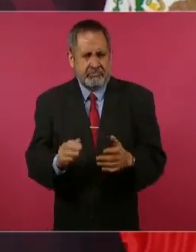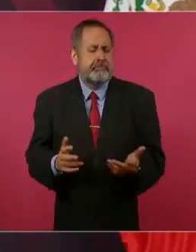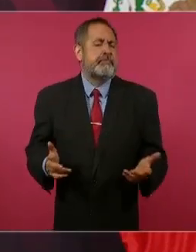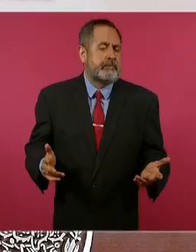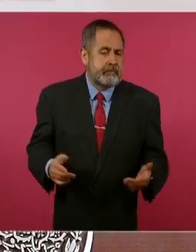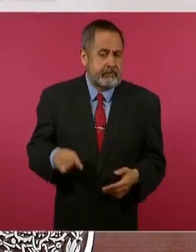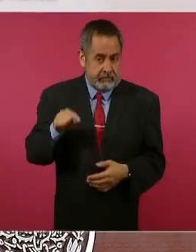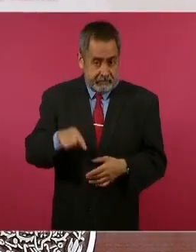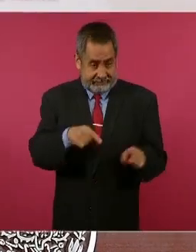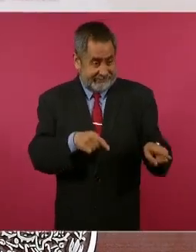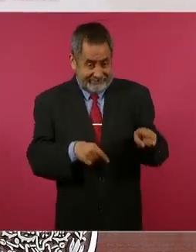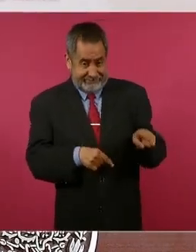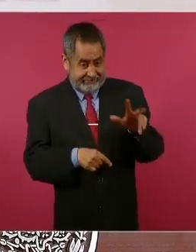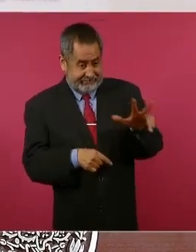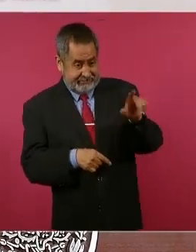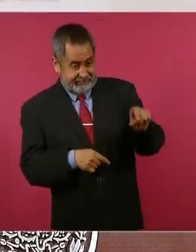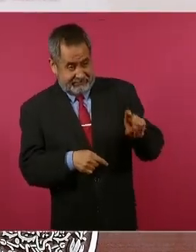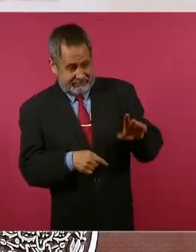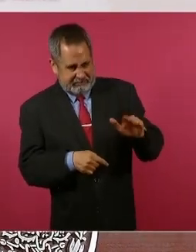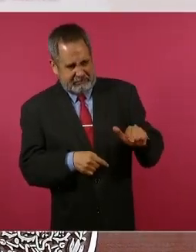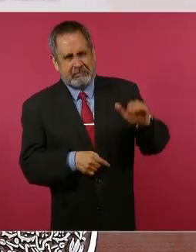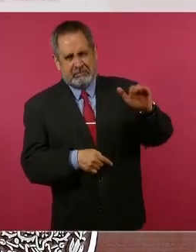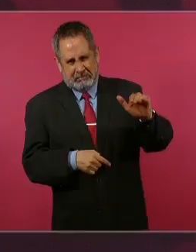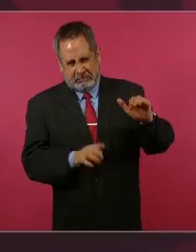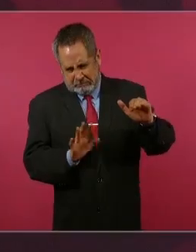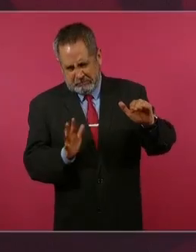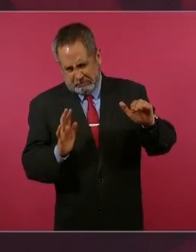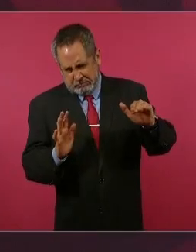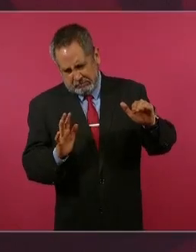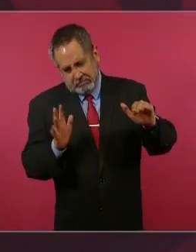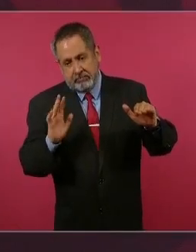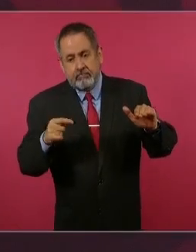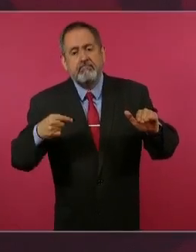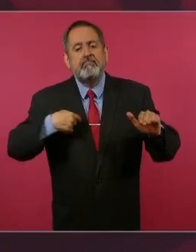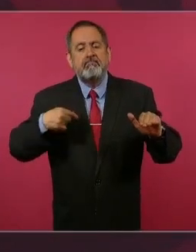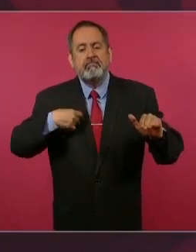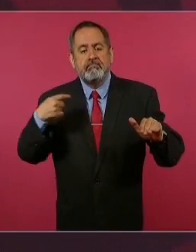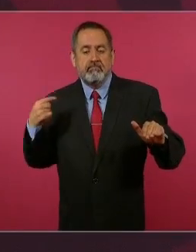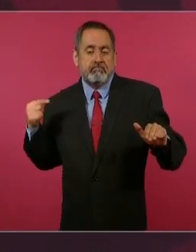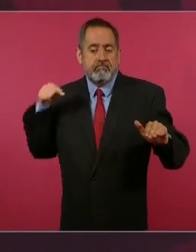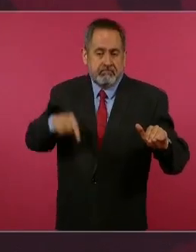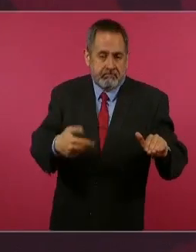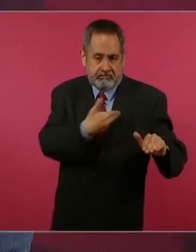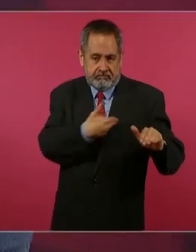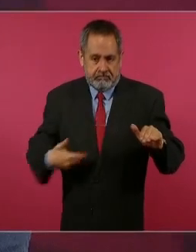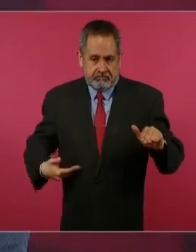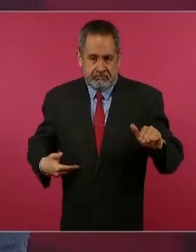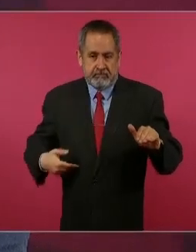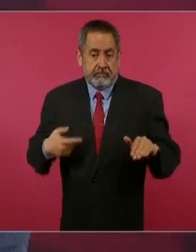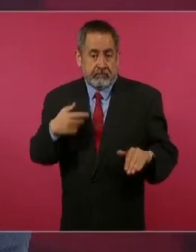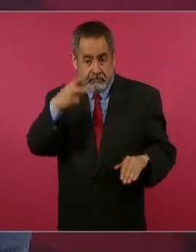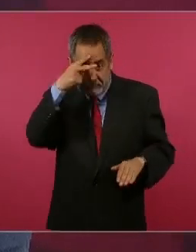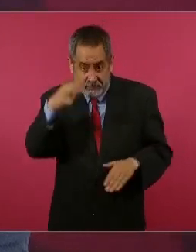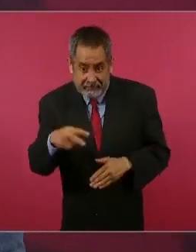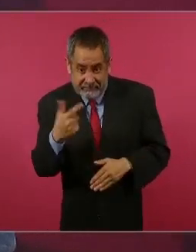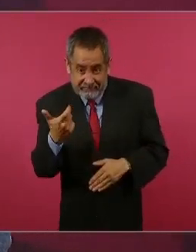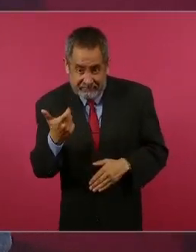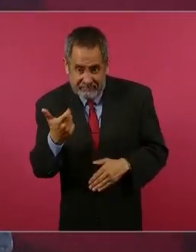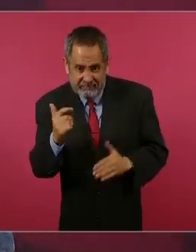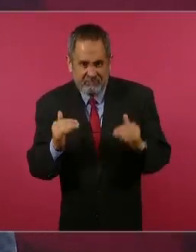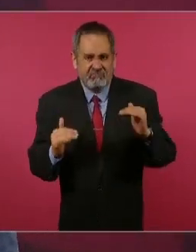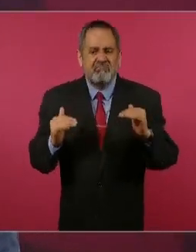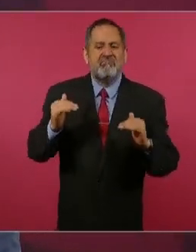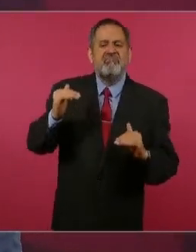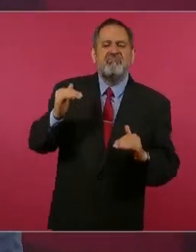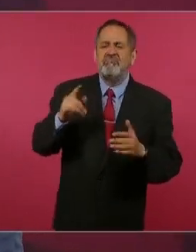así como está que más se ha fortalecido con relación al dólar en todo el